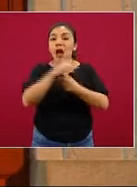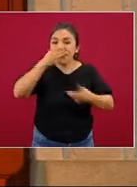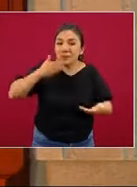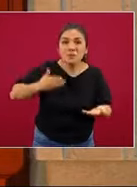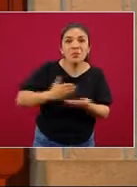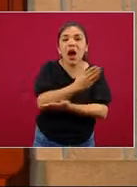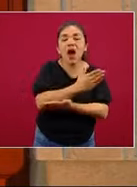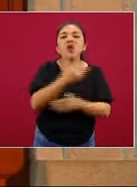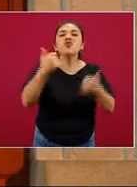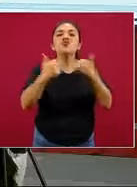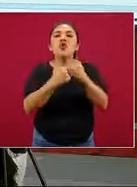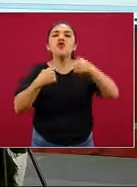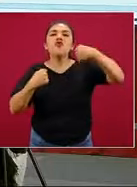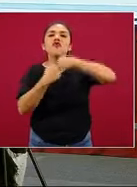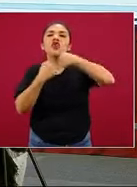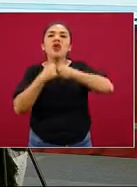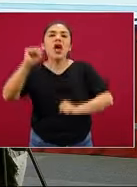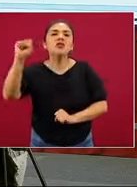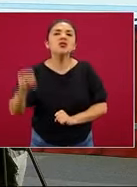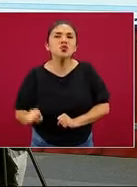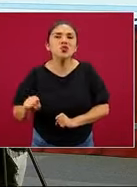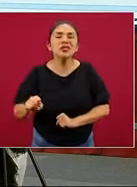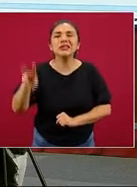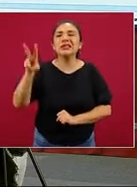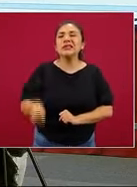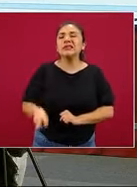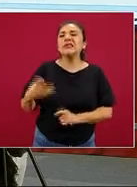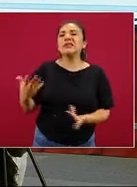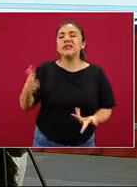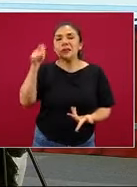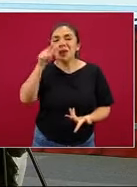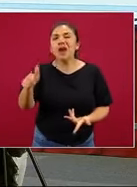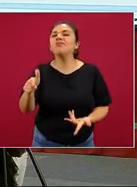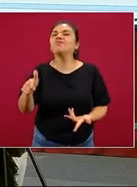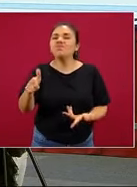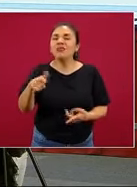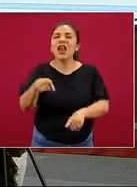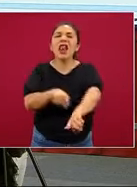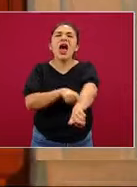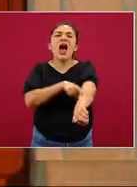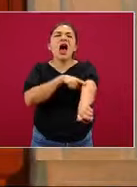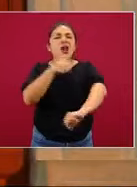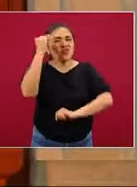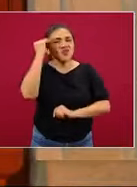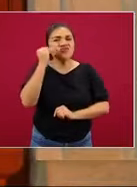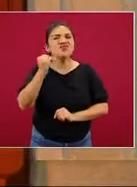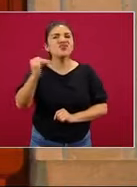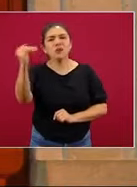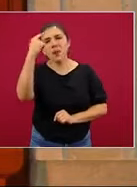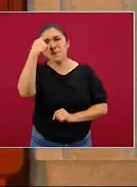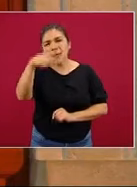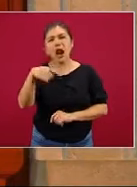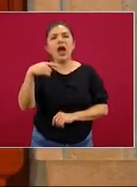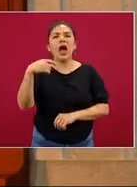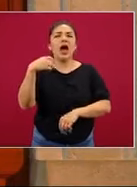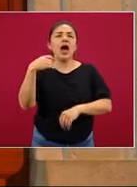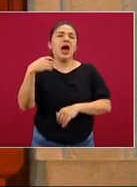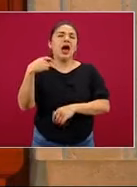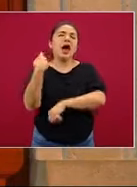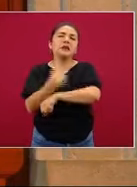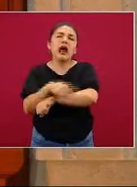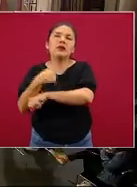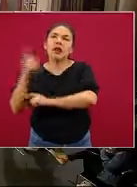a través de la frontera sur y que obviamente ha tenido largos periodos en el proceso de traslado para llegar